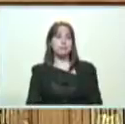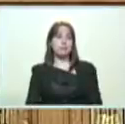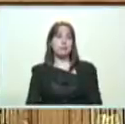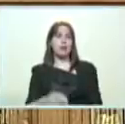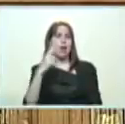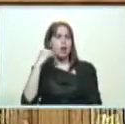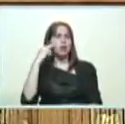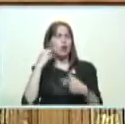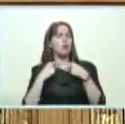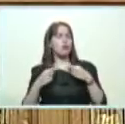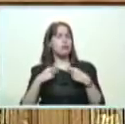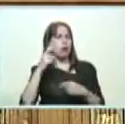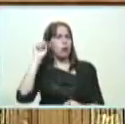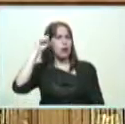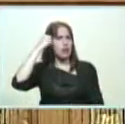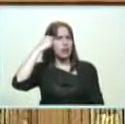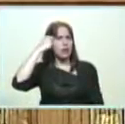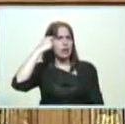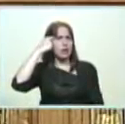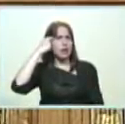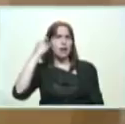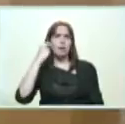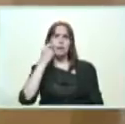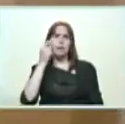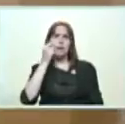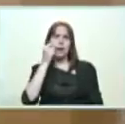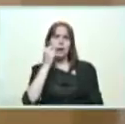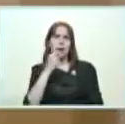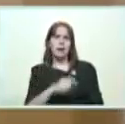Aristóbulo, ¿te acuerdas? Mi papá.